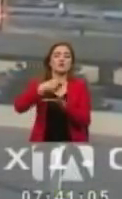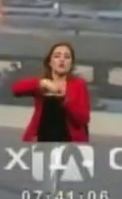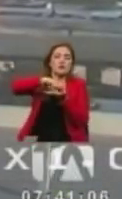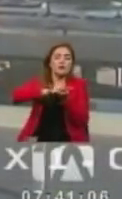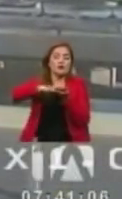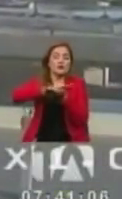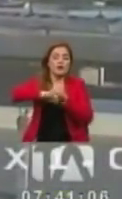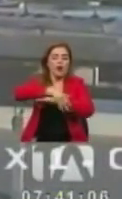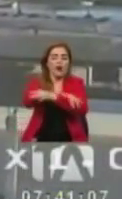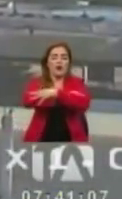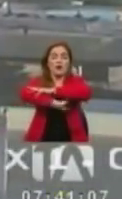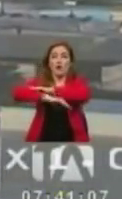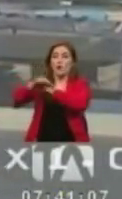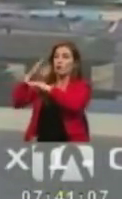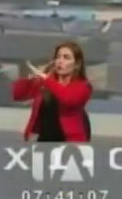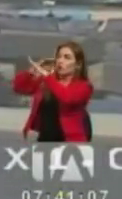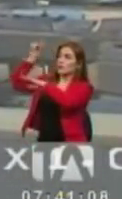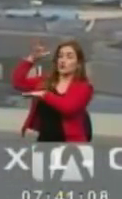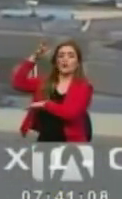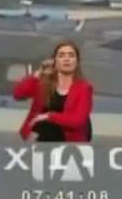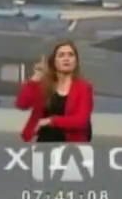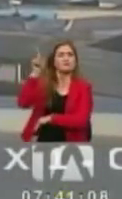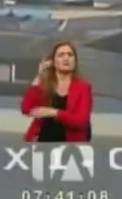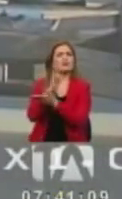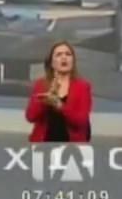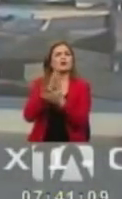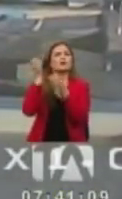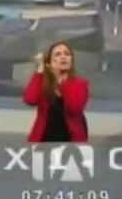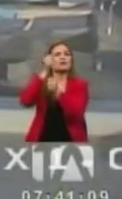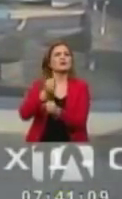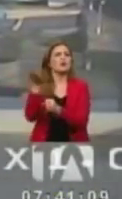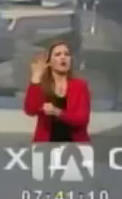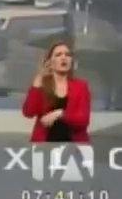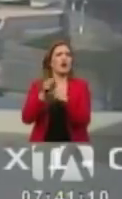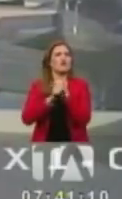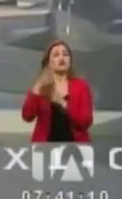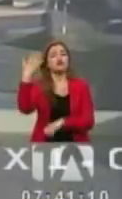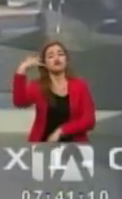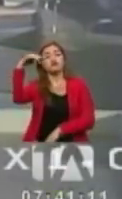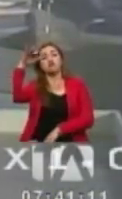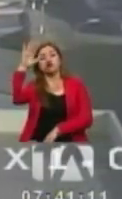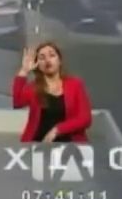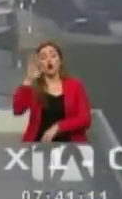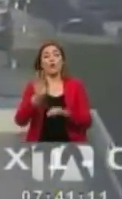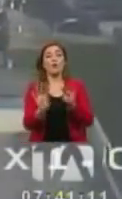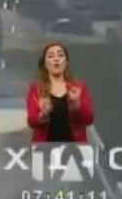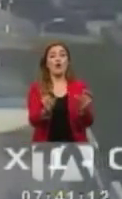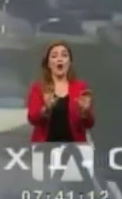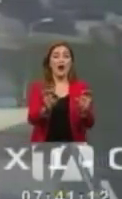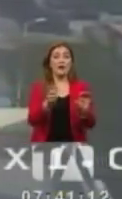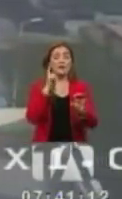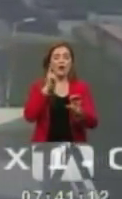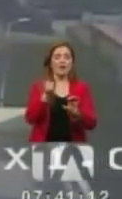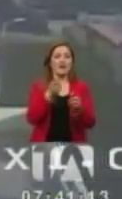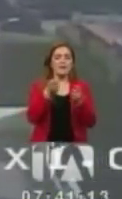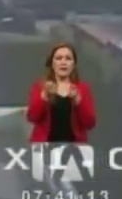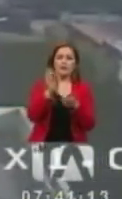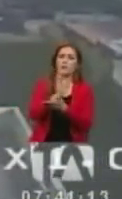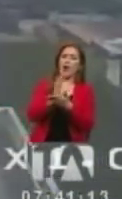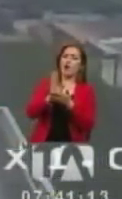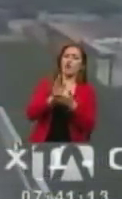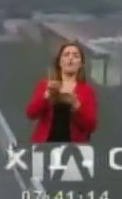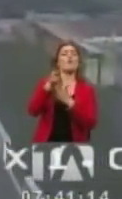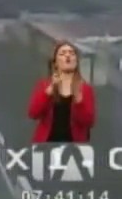la ecuatoriana nació hace más de 40 años su nombre se debe a un antiguo programa de radio en el que se reunían los dirigentes barriales